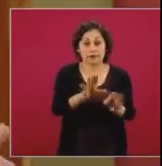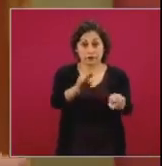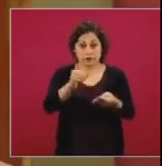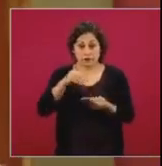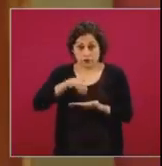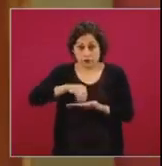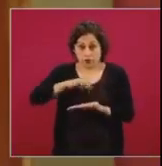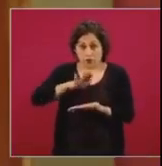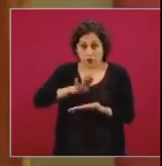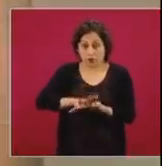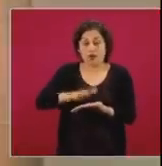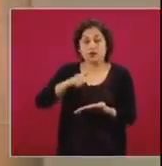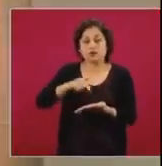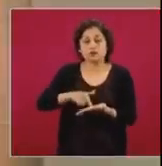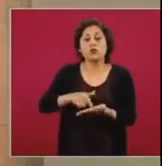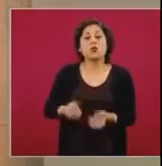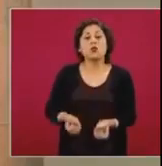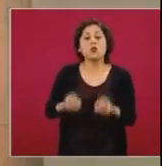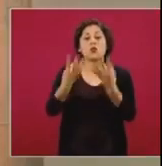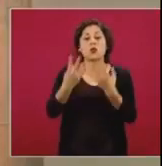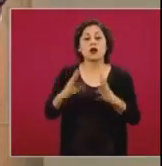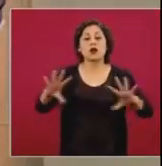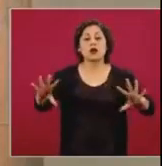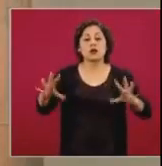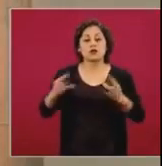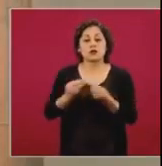Vigilancia Epidemiológica un total de